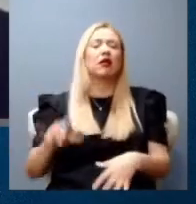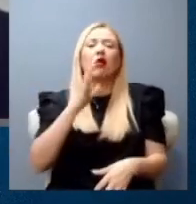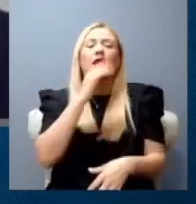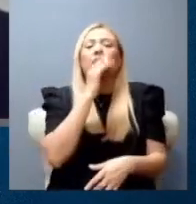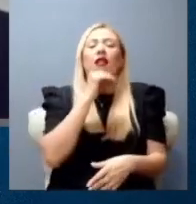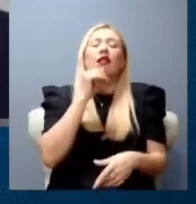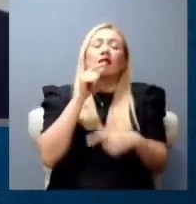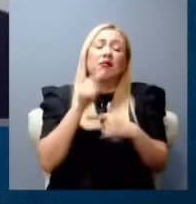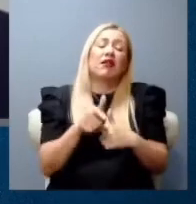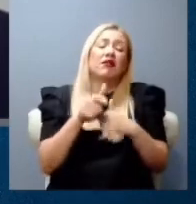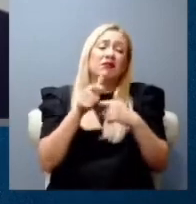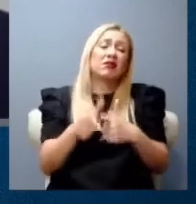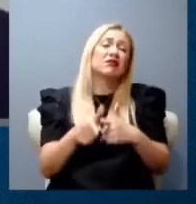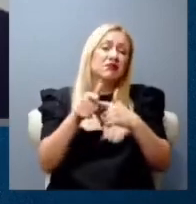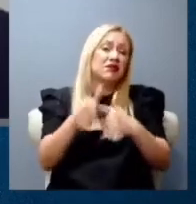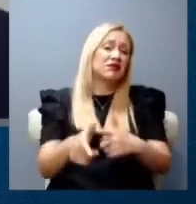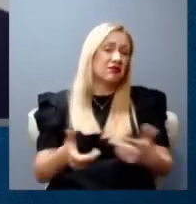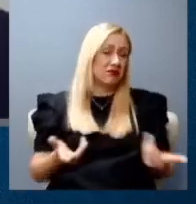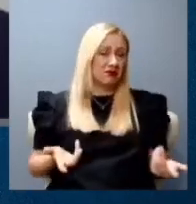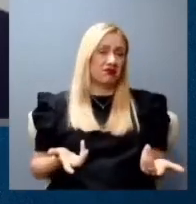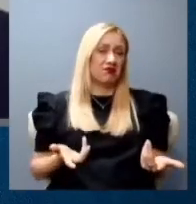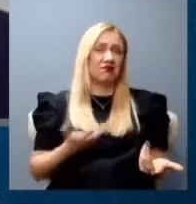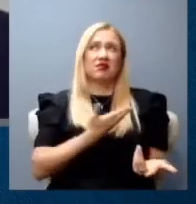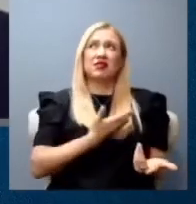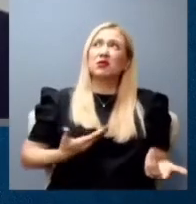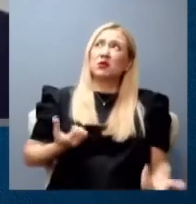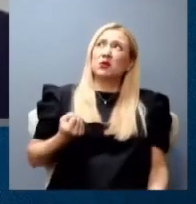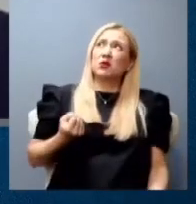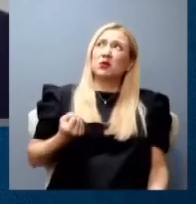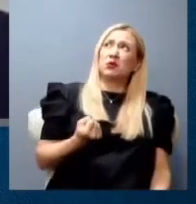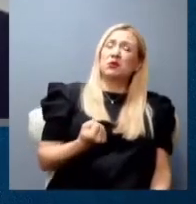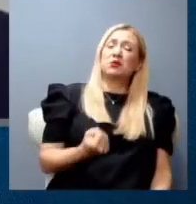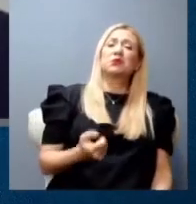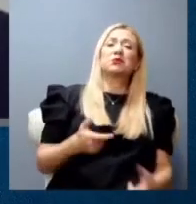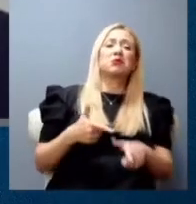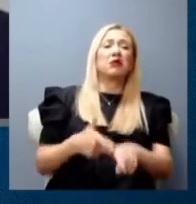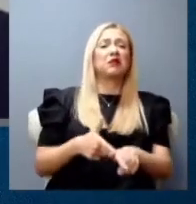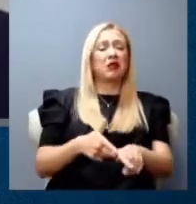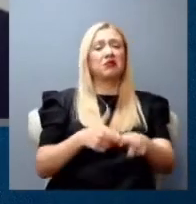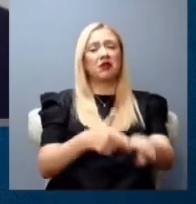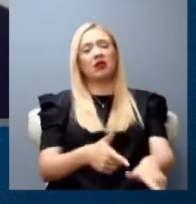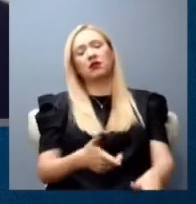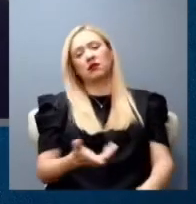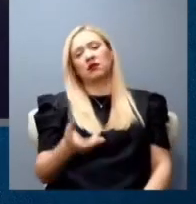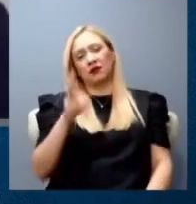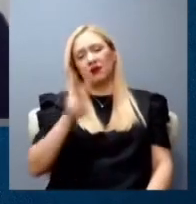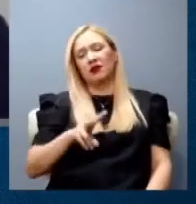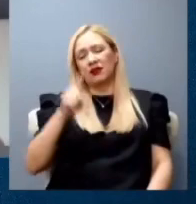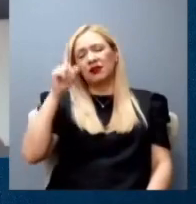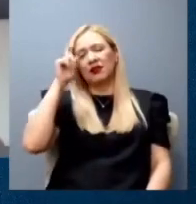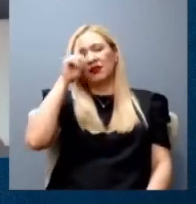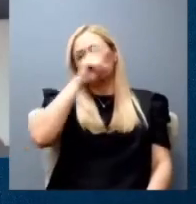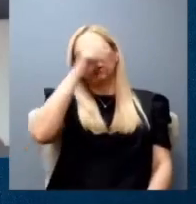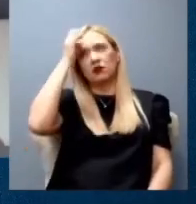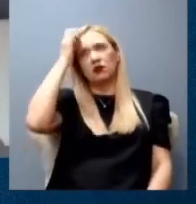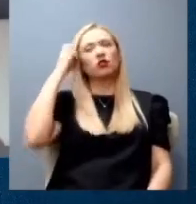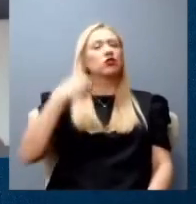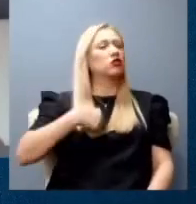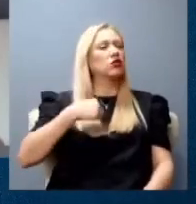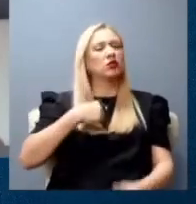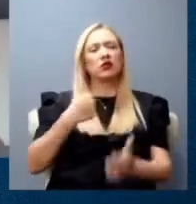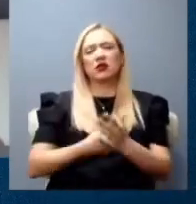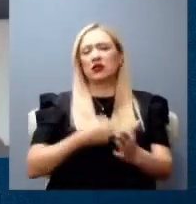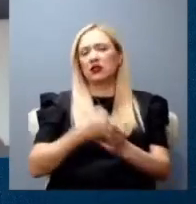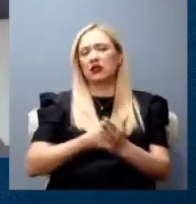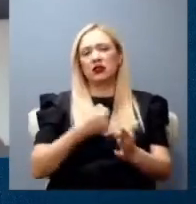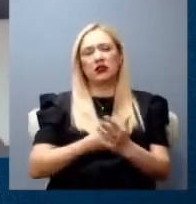vuelvan regímenes autoritarios. Por supuesto, eso es lo que dice la teoría. La realidad es mucho más compleja. Por eso yo insisto mucho que no hay